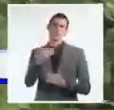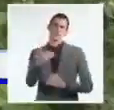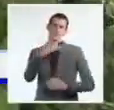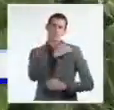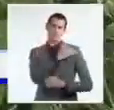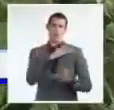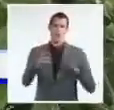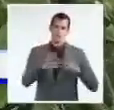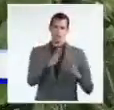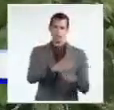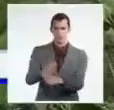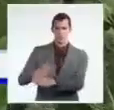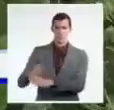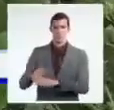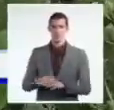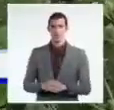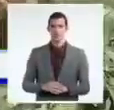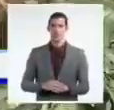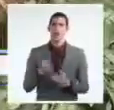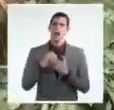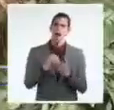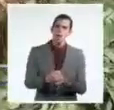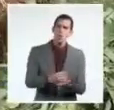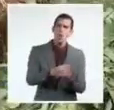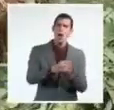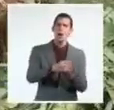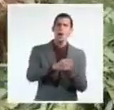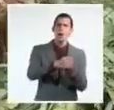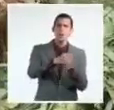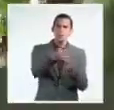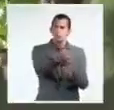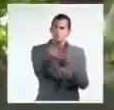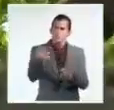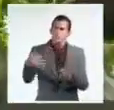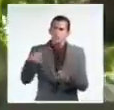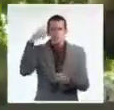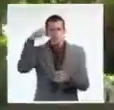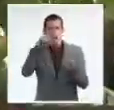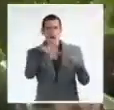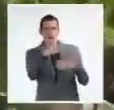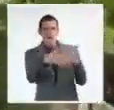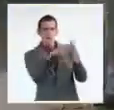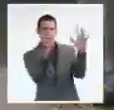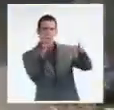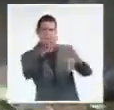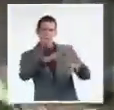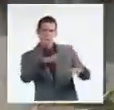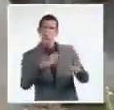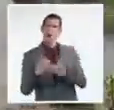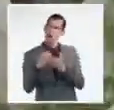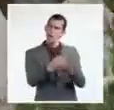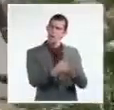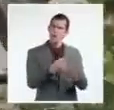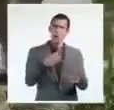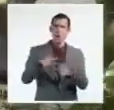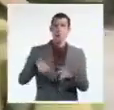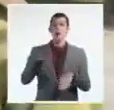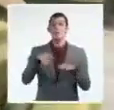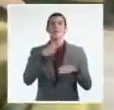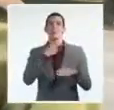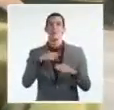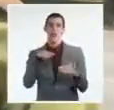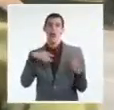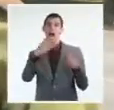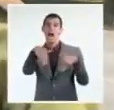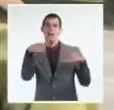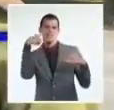de las principales arterias, donde los fuertes vientos provocaron el derribo de árboles e incluso interrumpieron la circulación de vehículos. Para